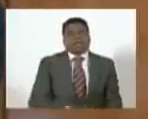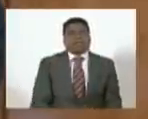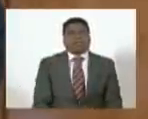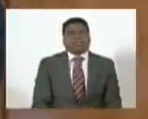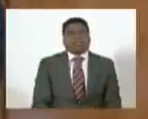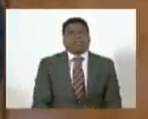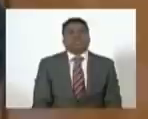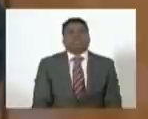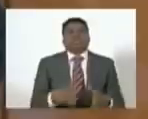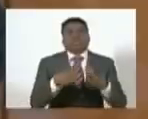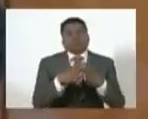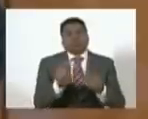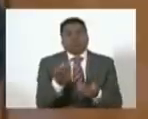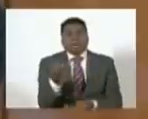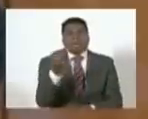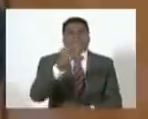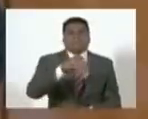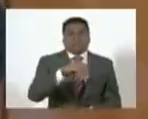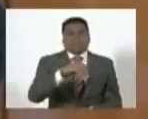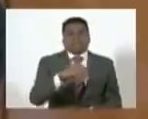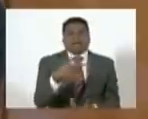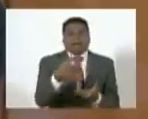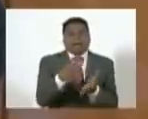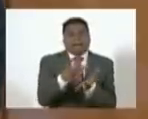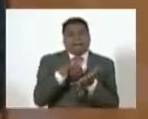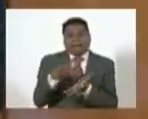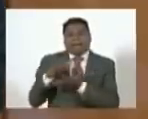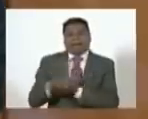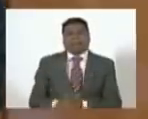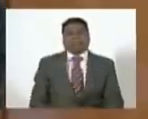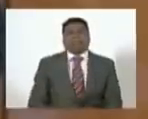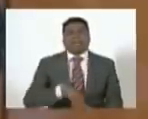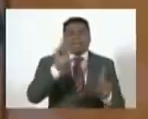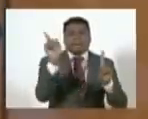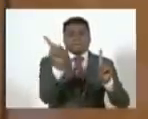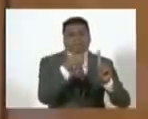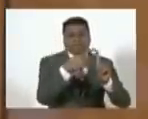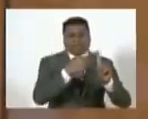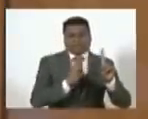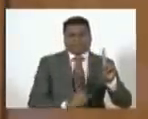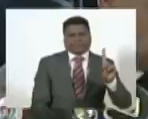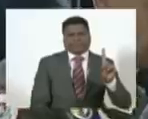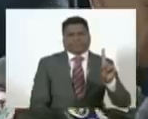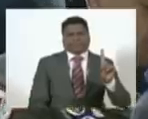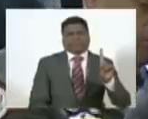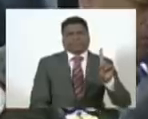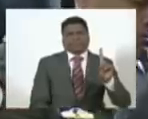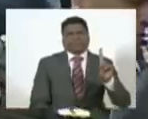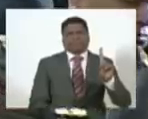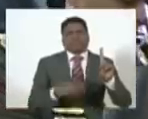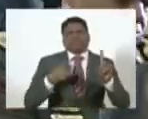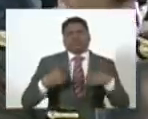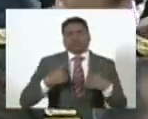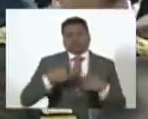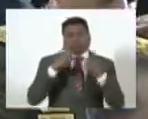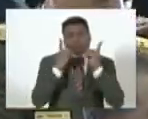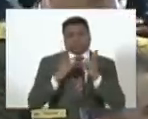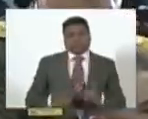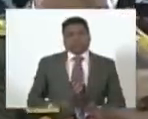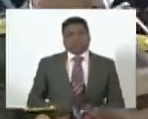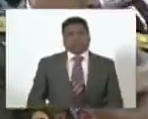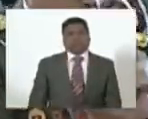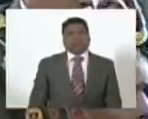que más ganan. En primer lugar, he decidido